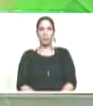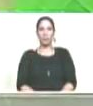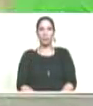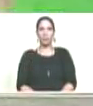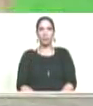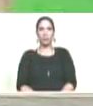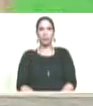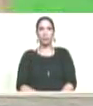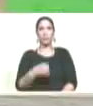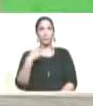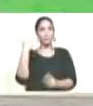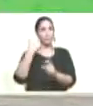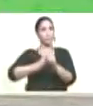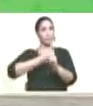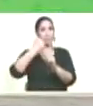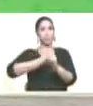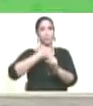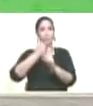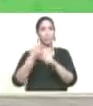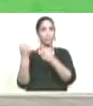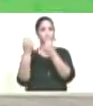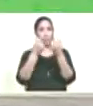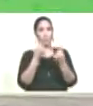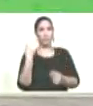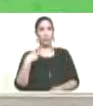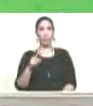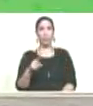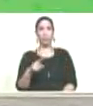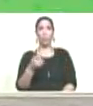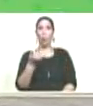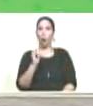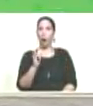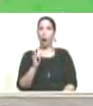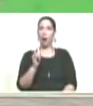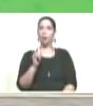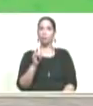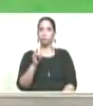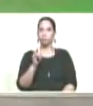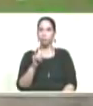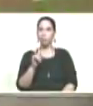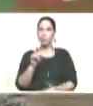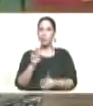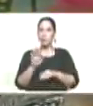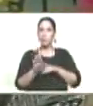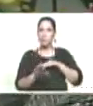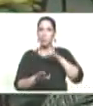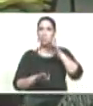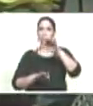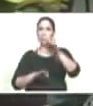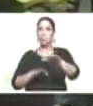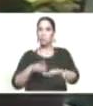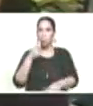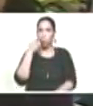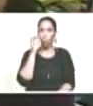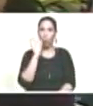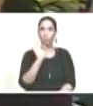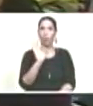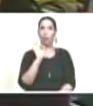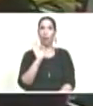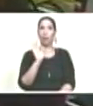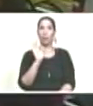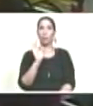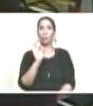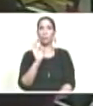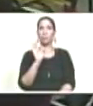Con esta guerra económica que tenemos, tenemos que ir con mucha prudencia, mucho cuidado. Muchas